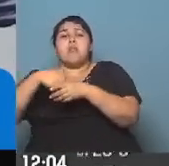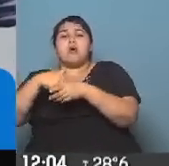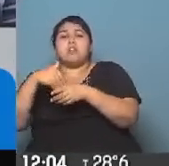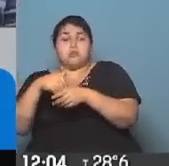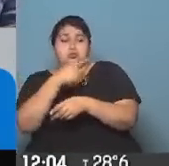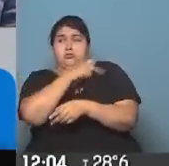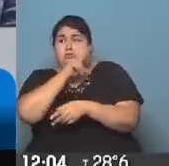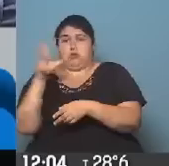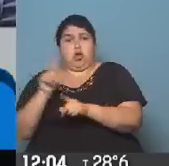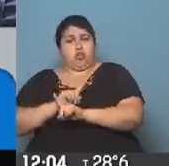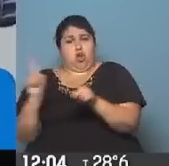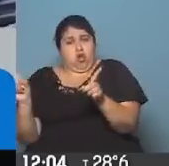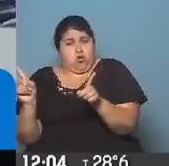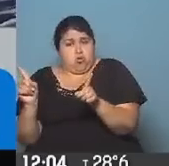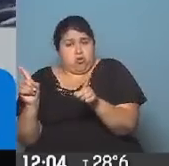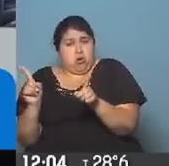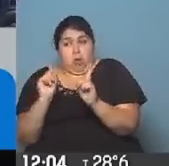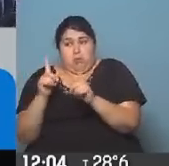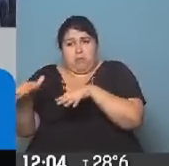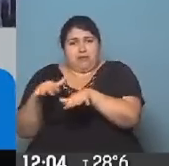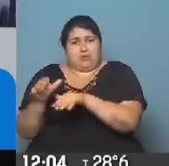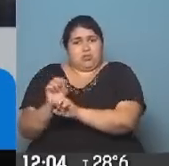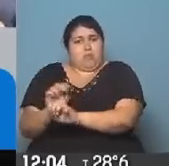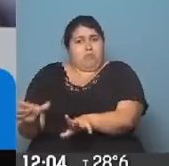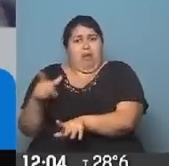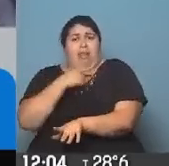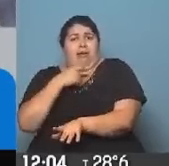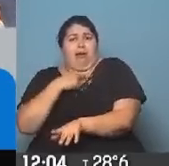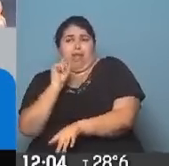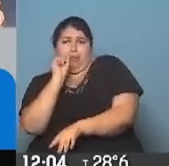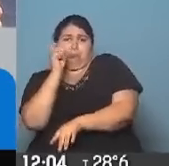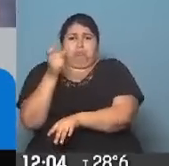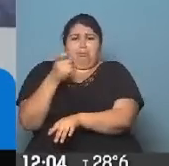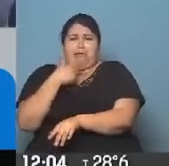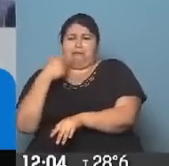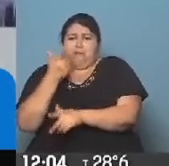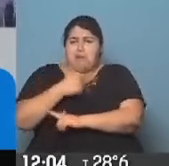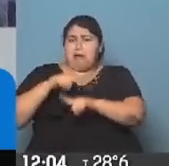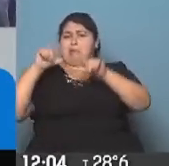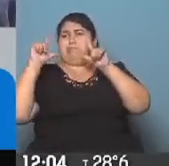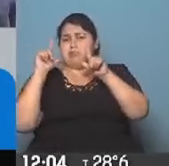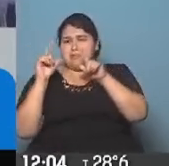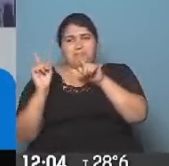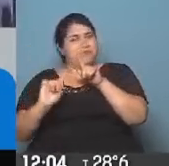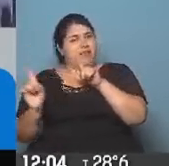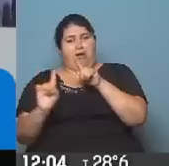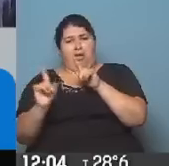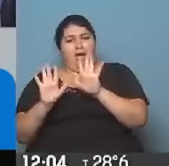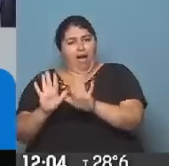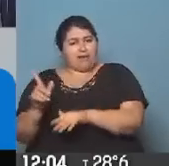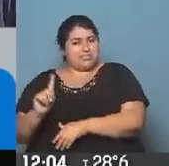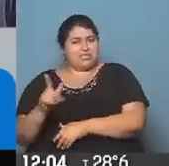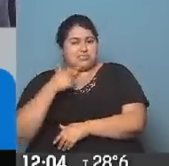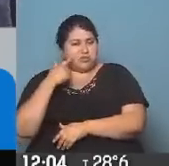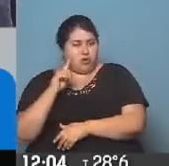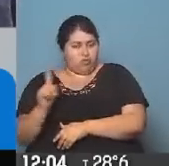tuvimos que presentarnos por eso, porque iba a pasar esto. De querer hacerse ganador, sentirse ganador y nombrarse ganador cuando eso no pasó.